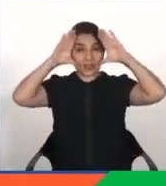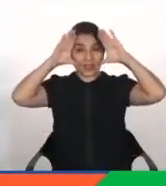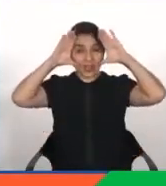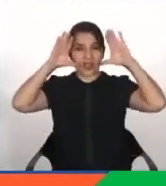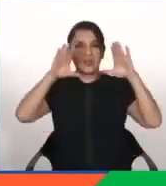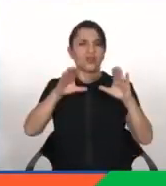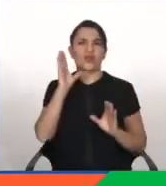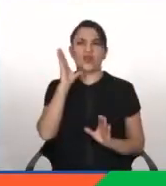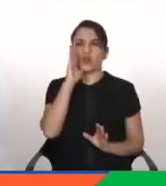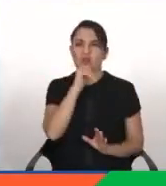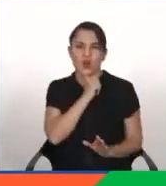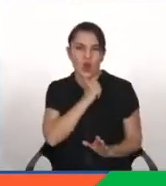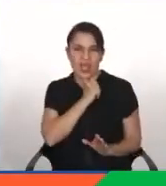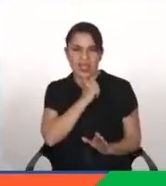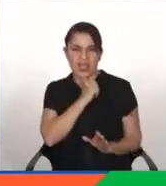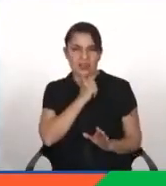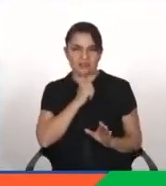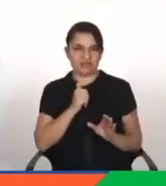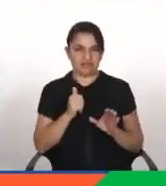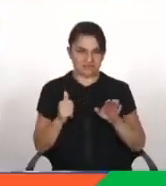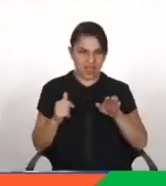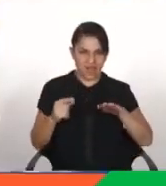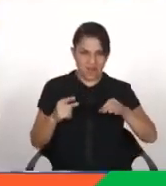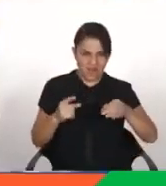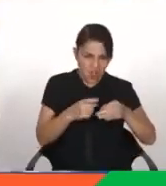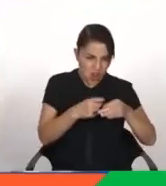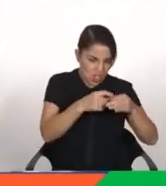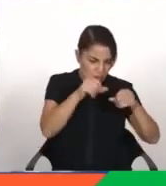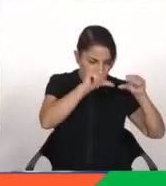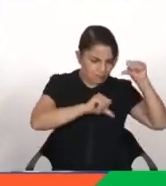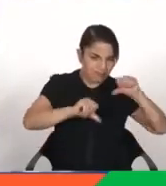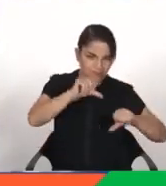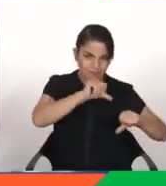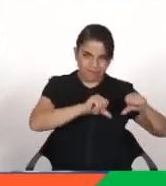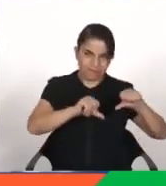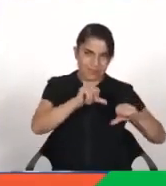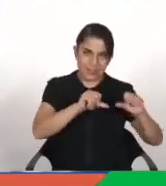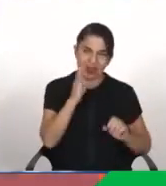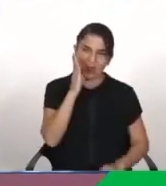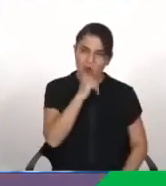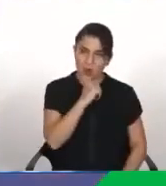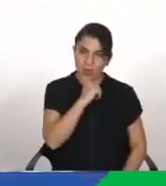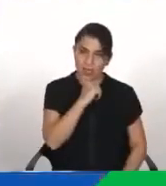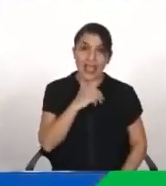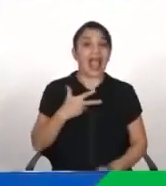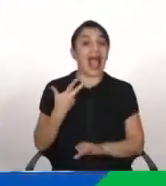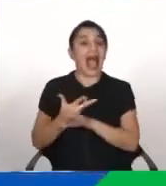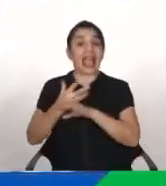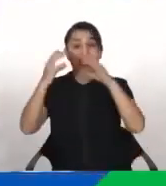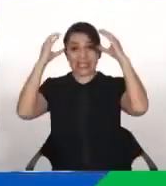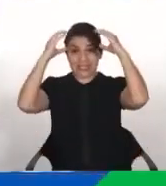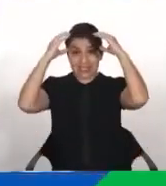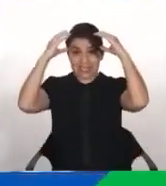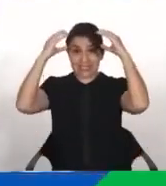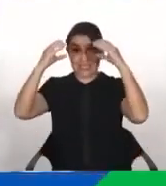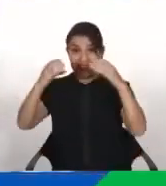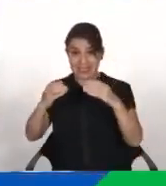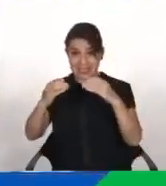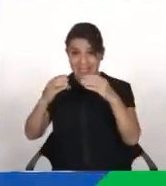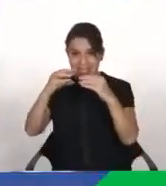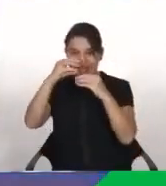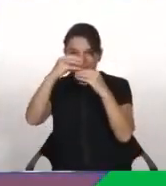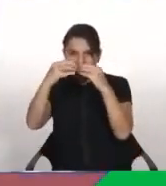no hay mucha biología que digamos, ser honesto en ese sentido, pero justamente hay un sector que es de neurociencias. Y Jesús Codina Rojas pregunta,